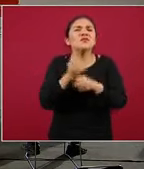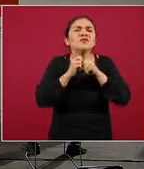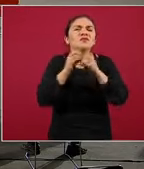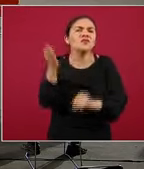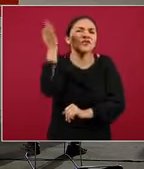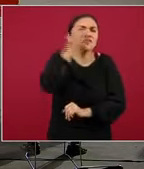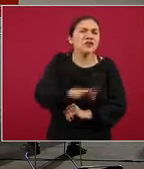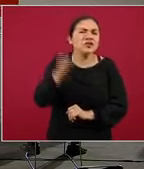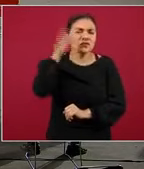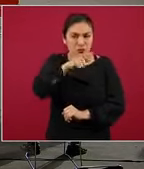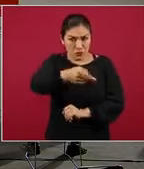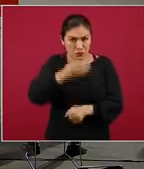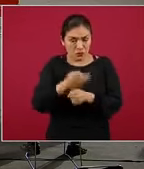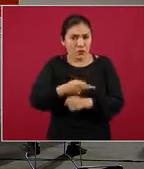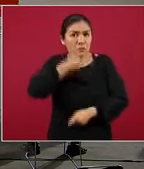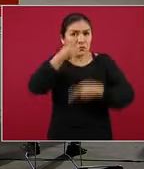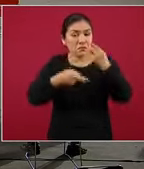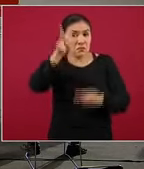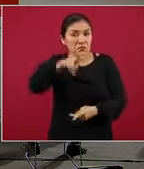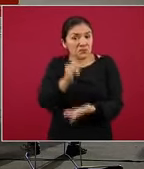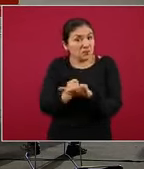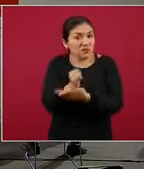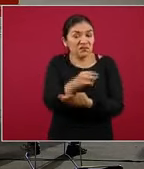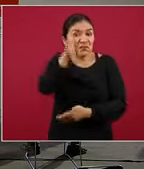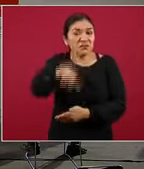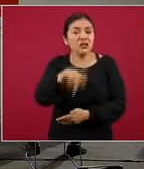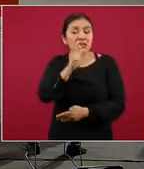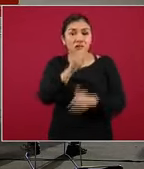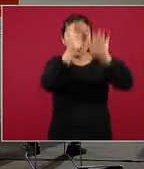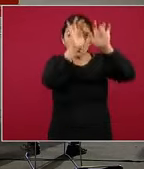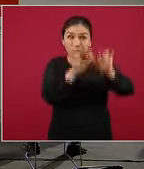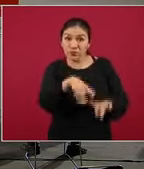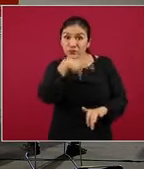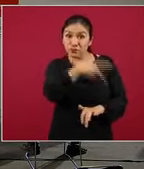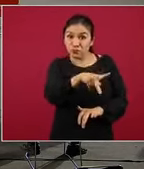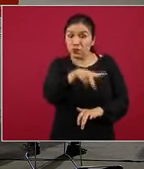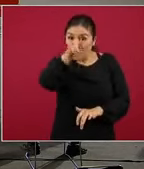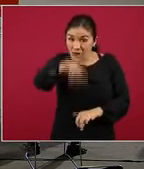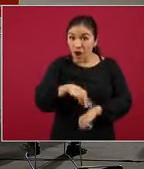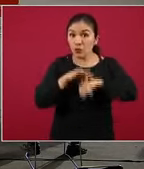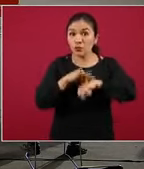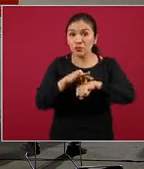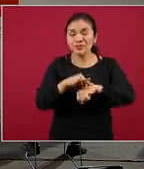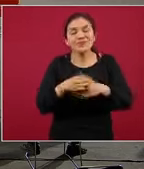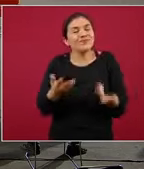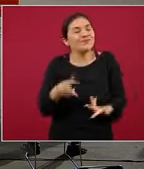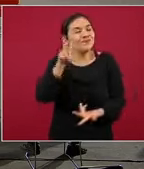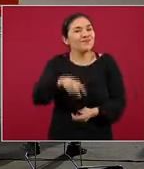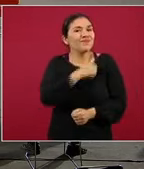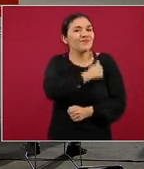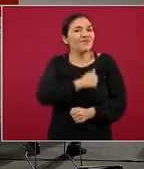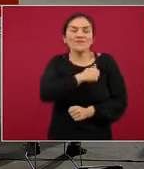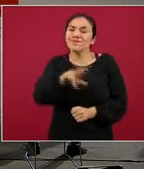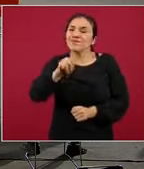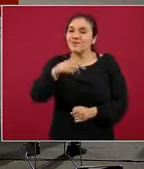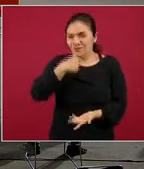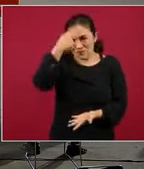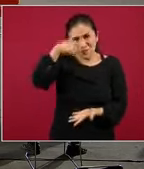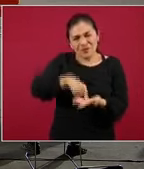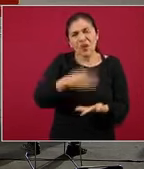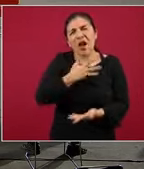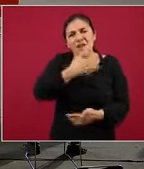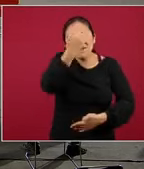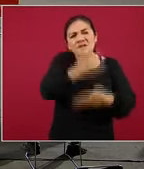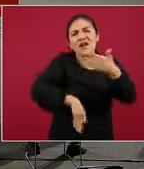definitivamente. Usted está dando por hecho que lo que está ahí escrito es correcto. Desafortunadamente no, yo creo que hay varios hoyos